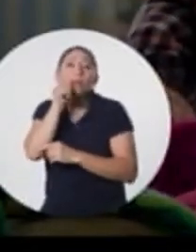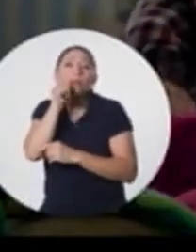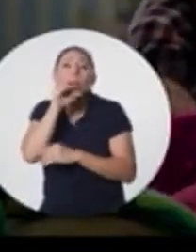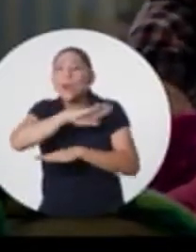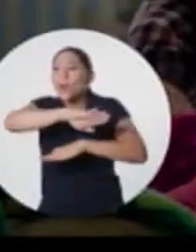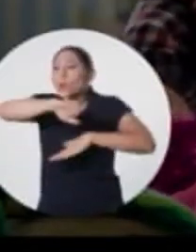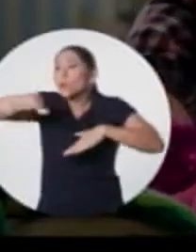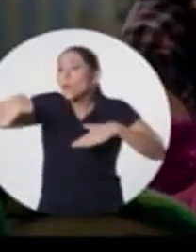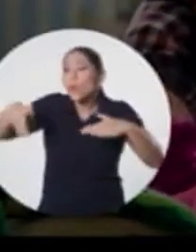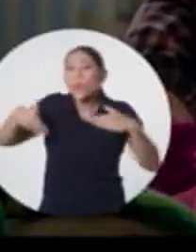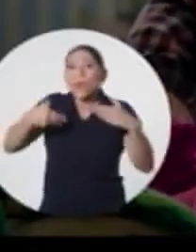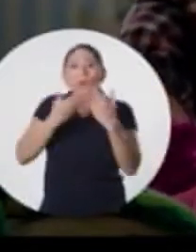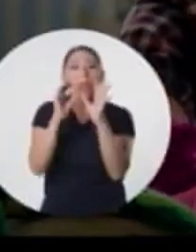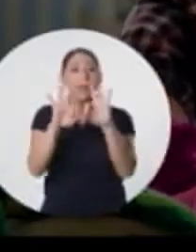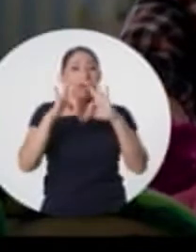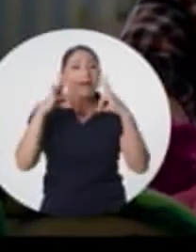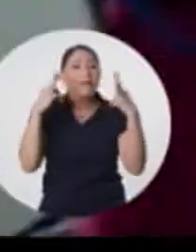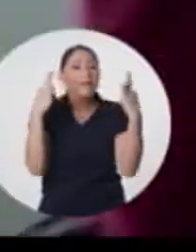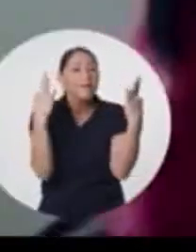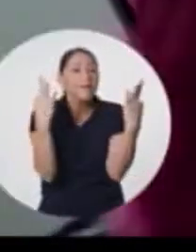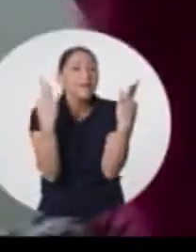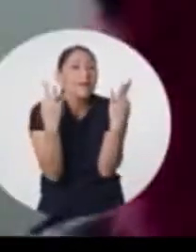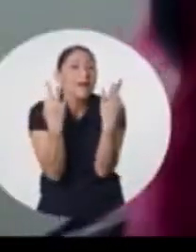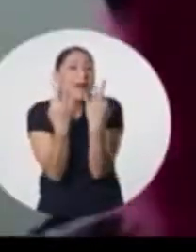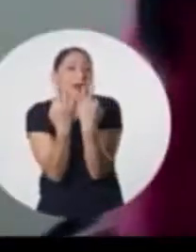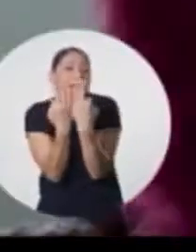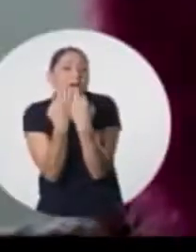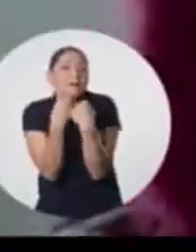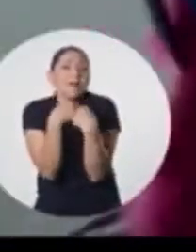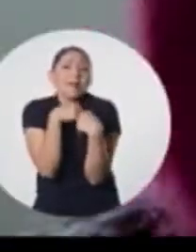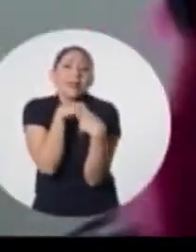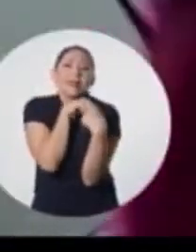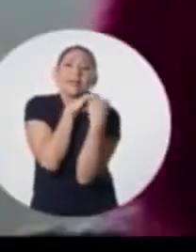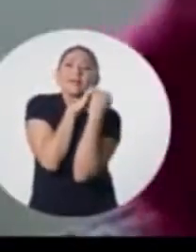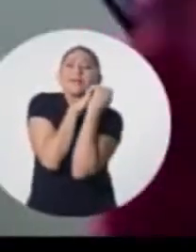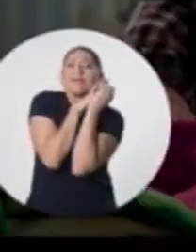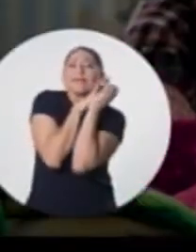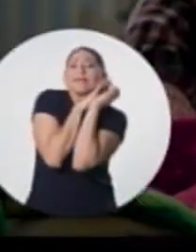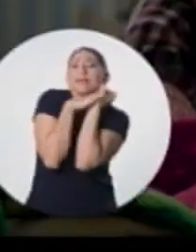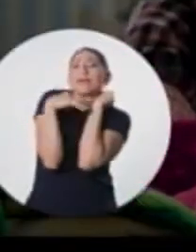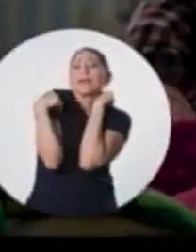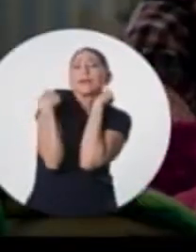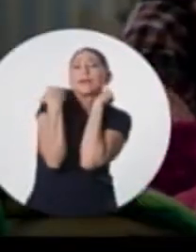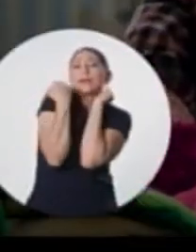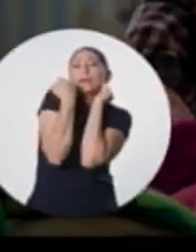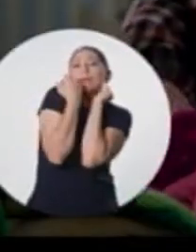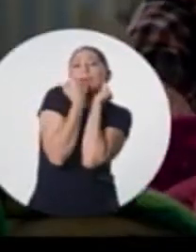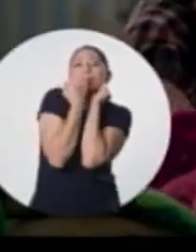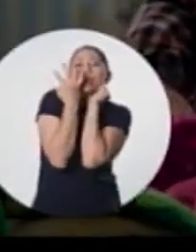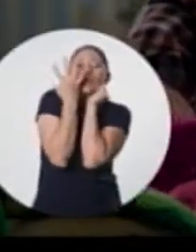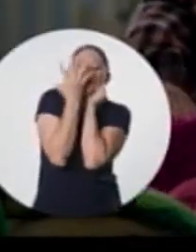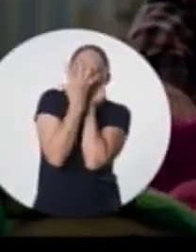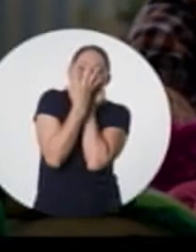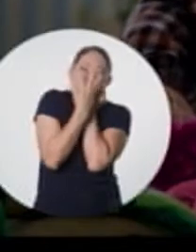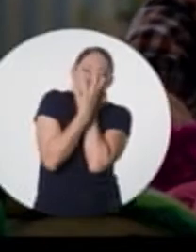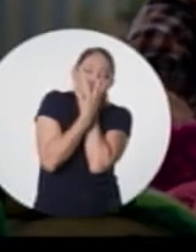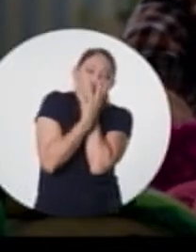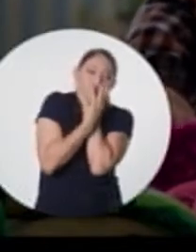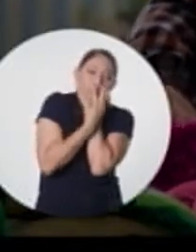la familia. Ya muy acurrucada, se duermen uno